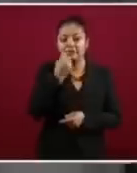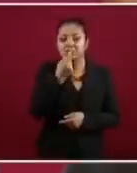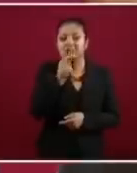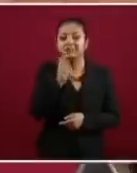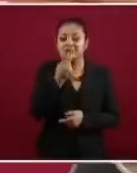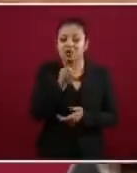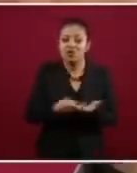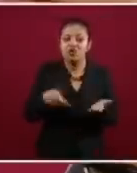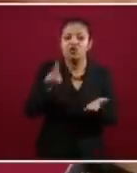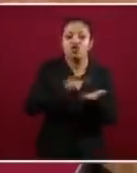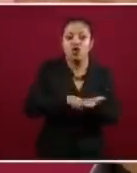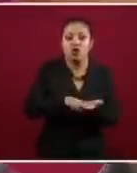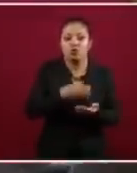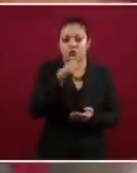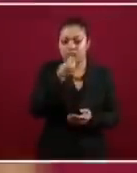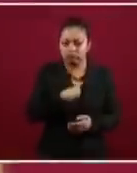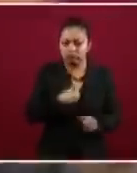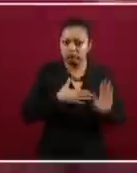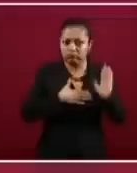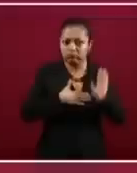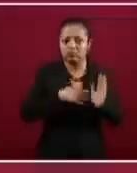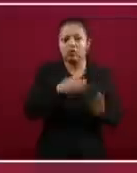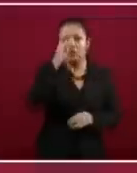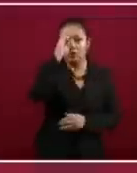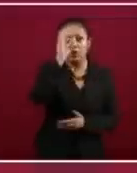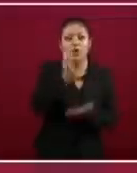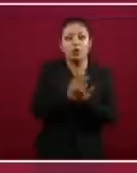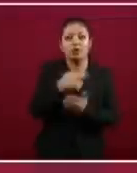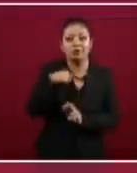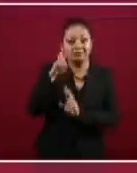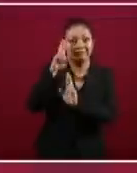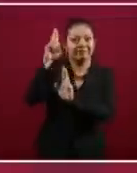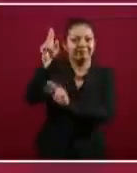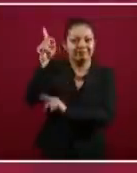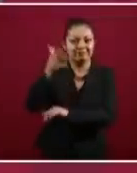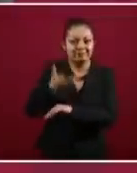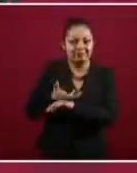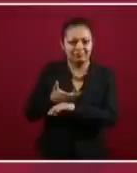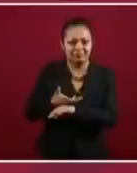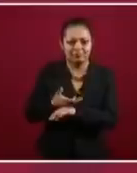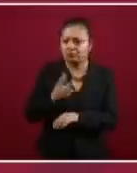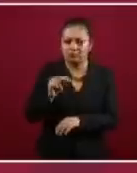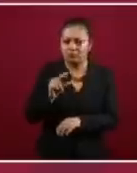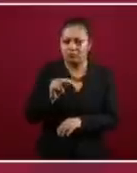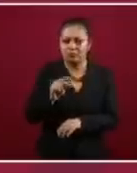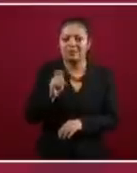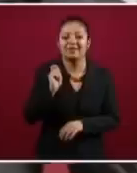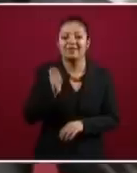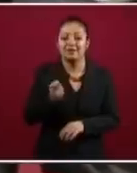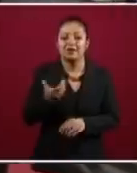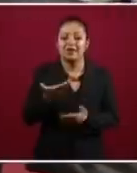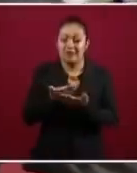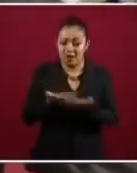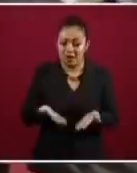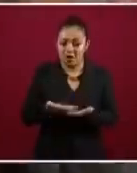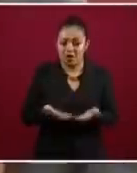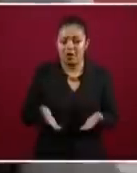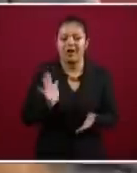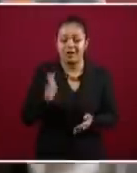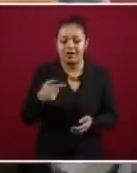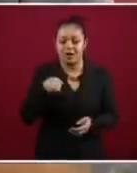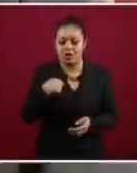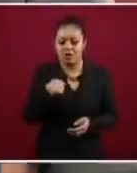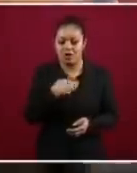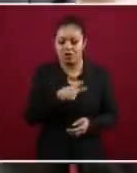solo por ellos, lo hacemos porque llegamos al gobierno